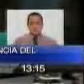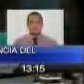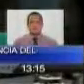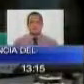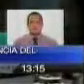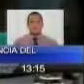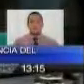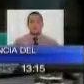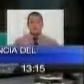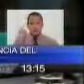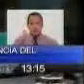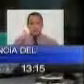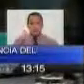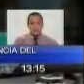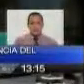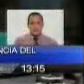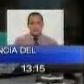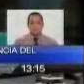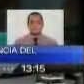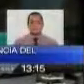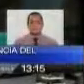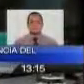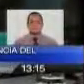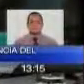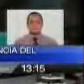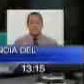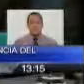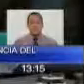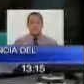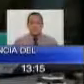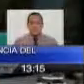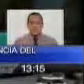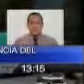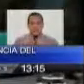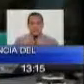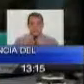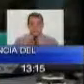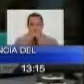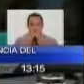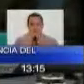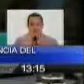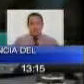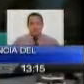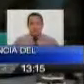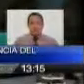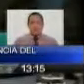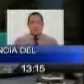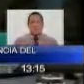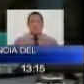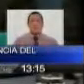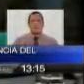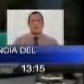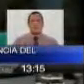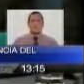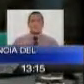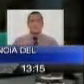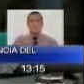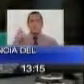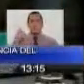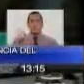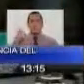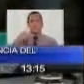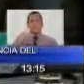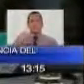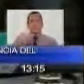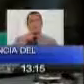la vamos a denunciar, por supuesto, y queremos señalarles a ustedes que es muy fácil hacer denuncias tirando